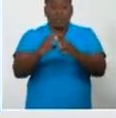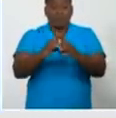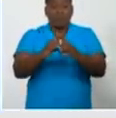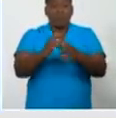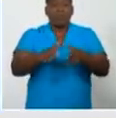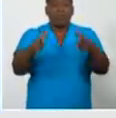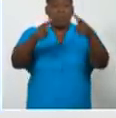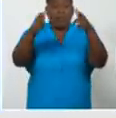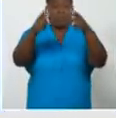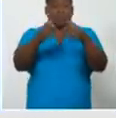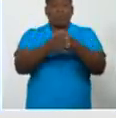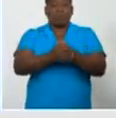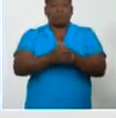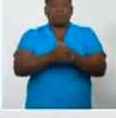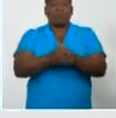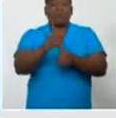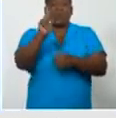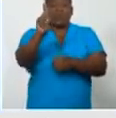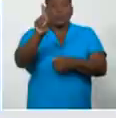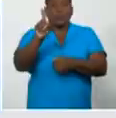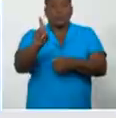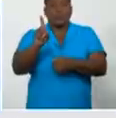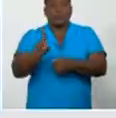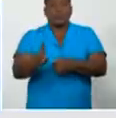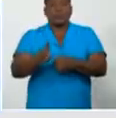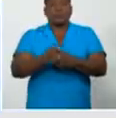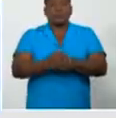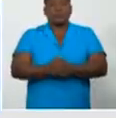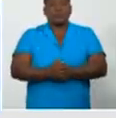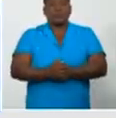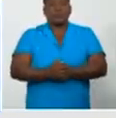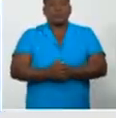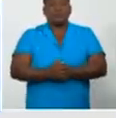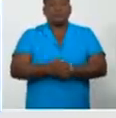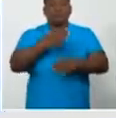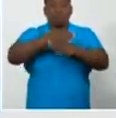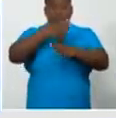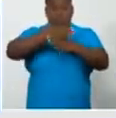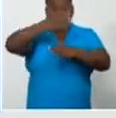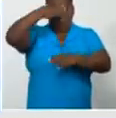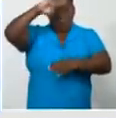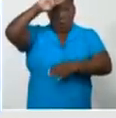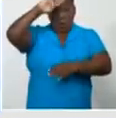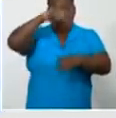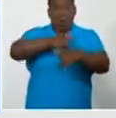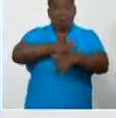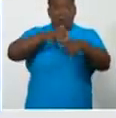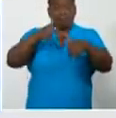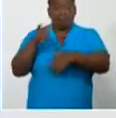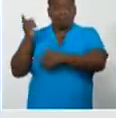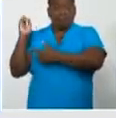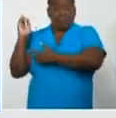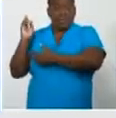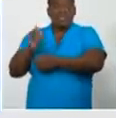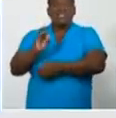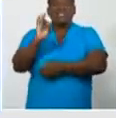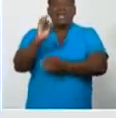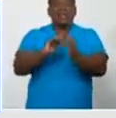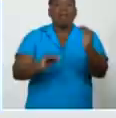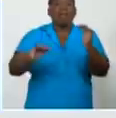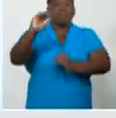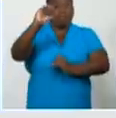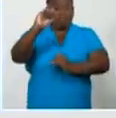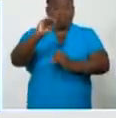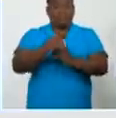Mazó con 1 en cada uno. Santiago de Cuba incrementa en 7 con relación al día